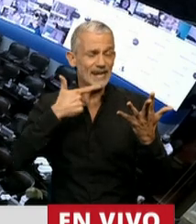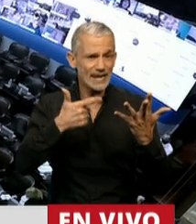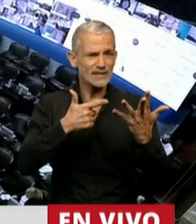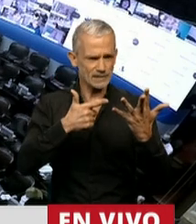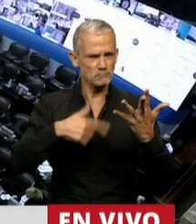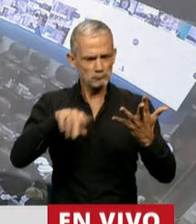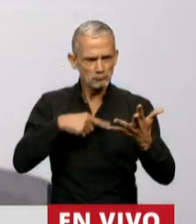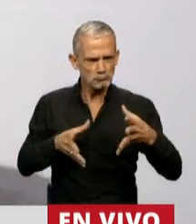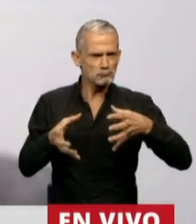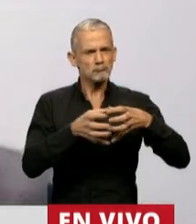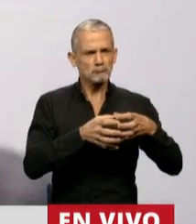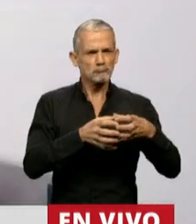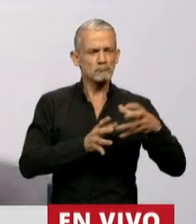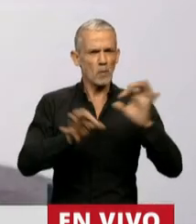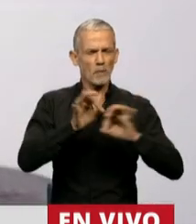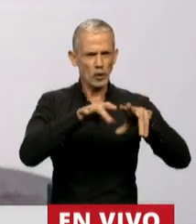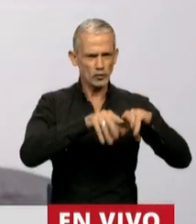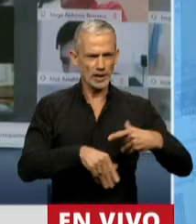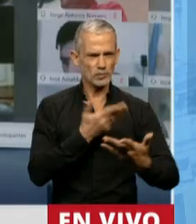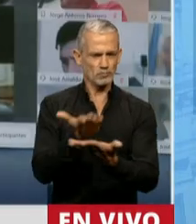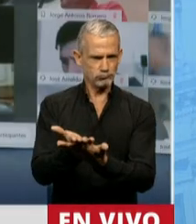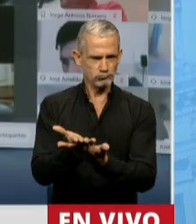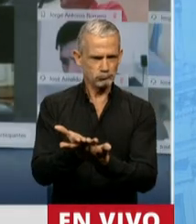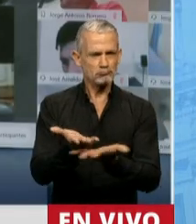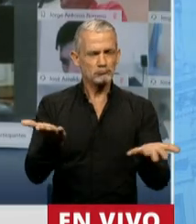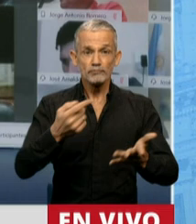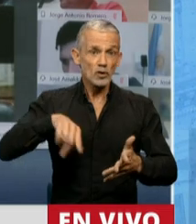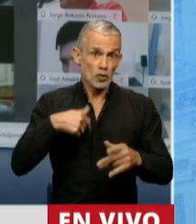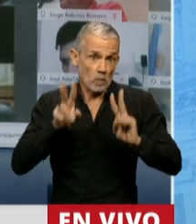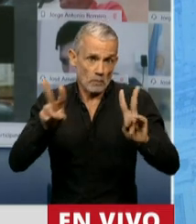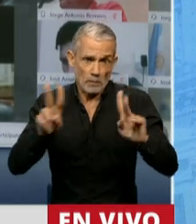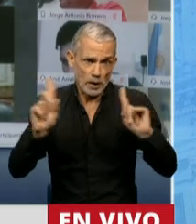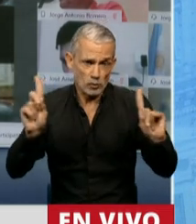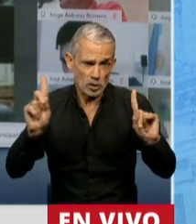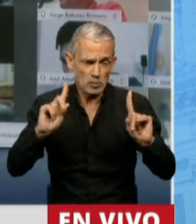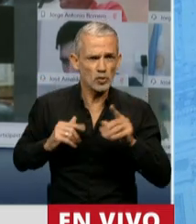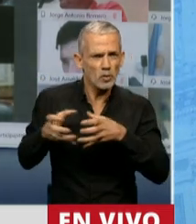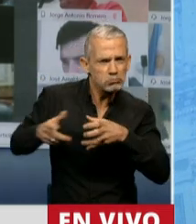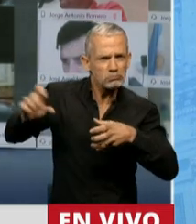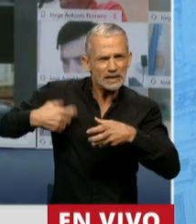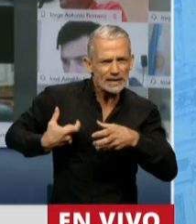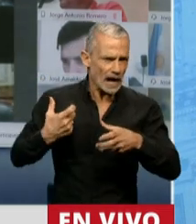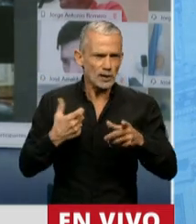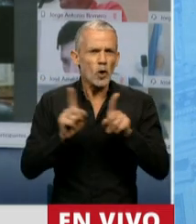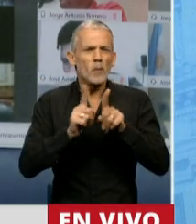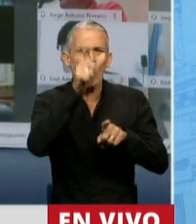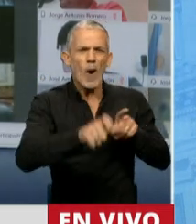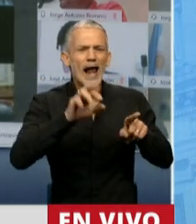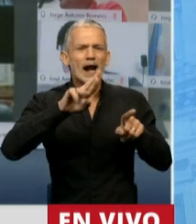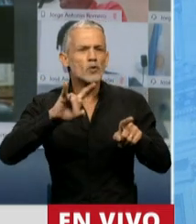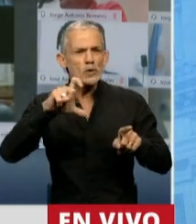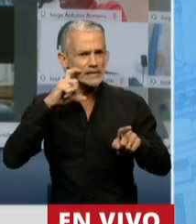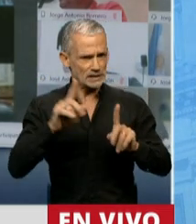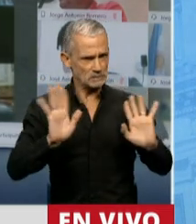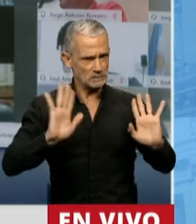gavo bueno aclaro en principio No soy peronista ni sindicalista como era ri pero como